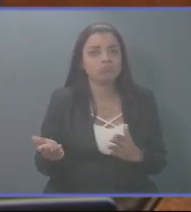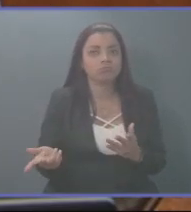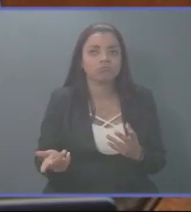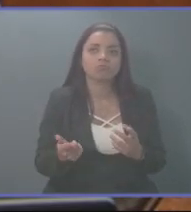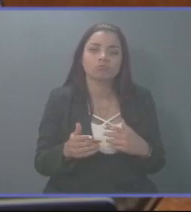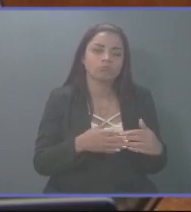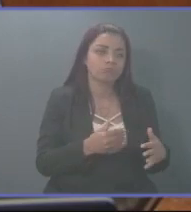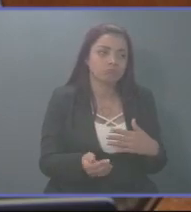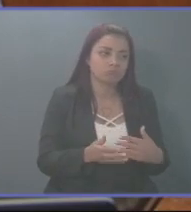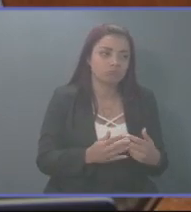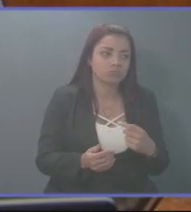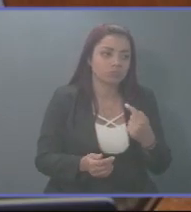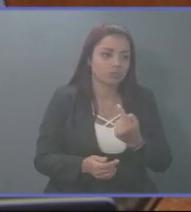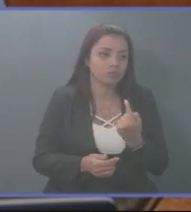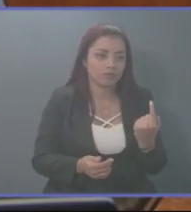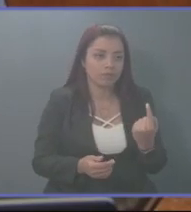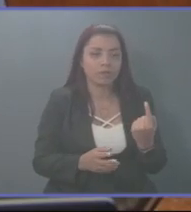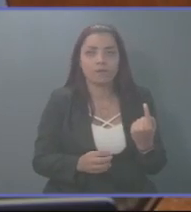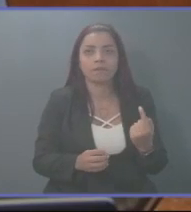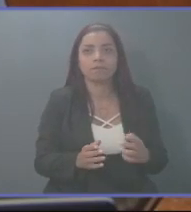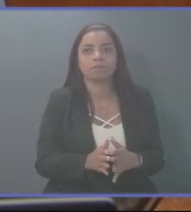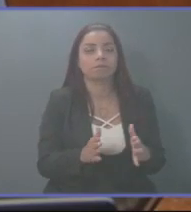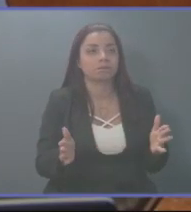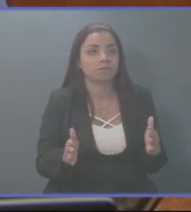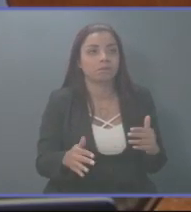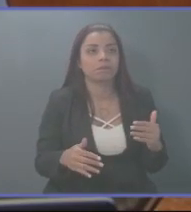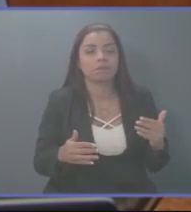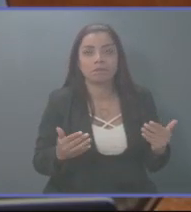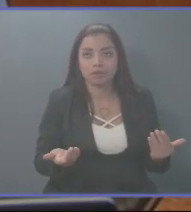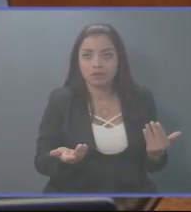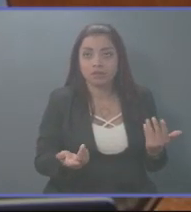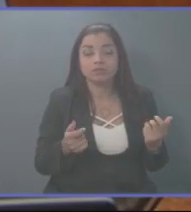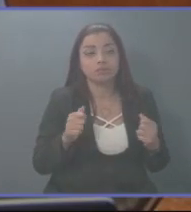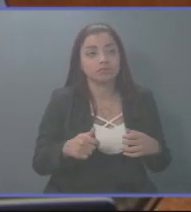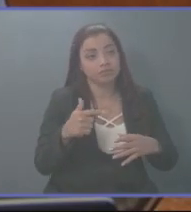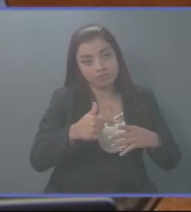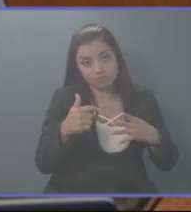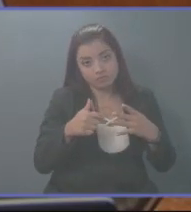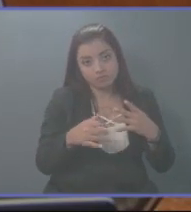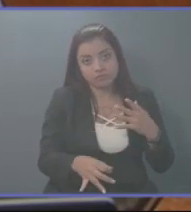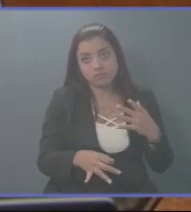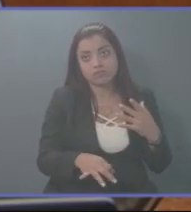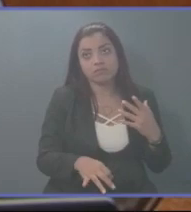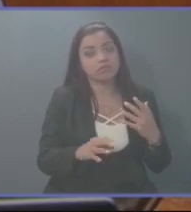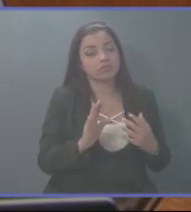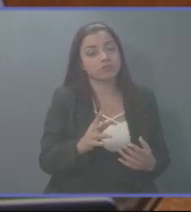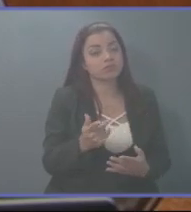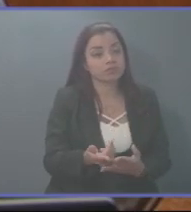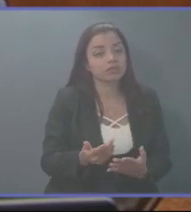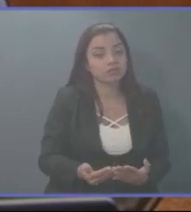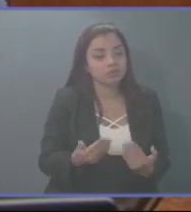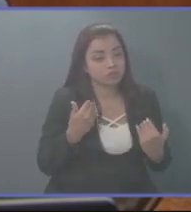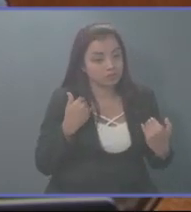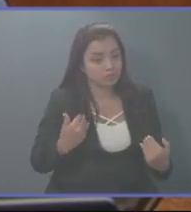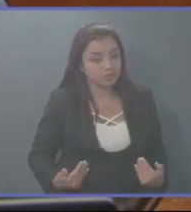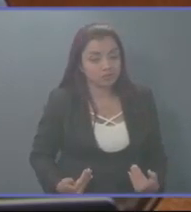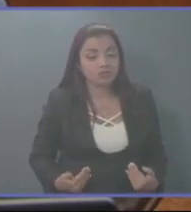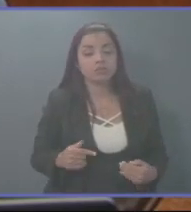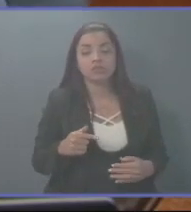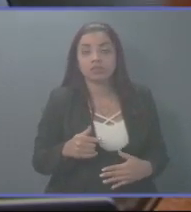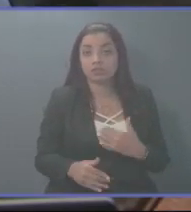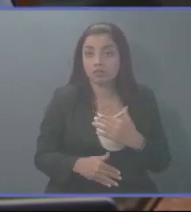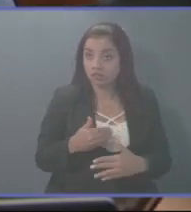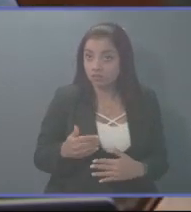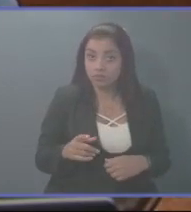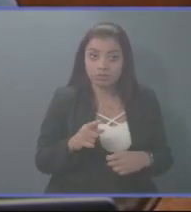sea individual o colectiva, y en su caso, a la restitución de sus derechos vulnerados en materia